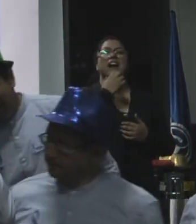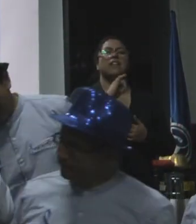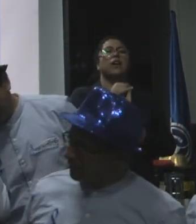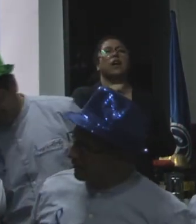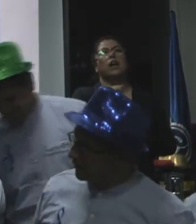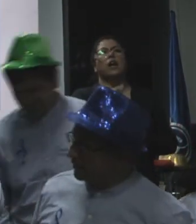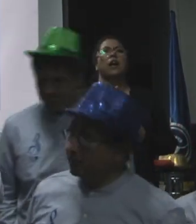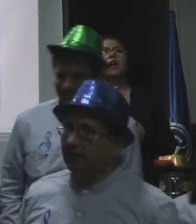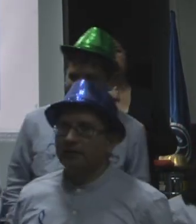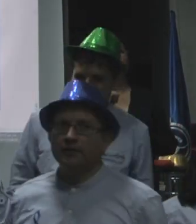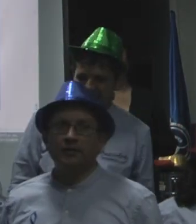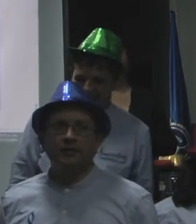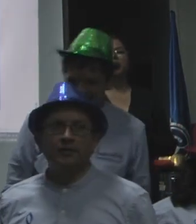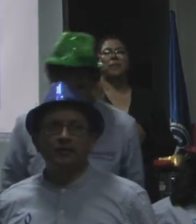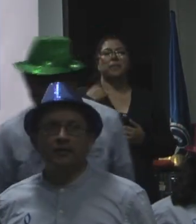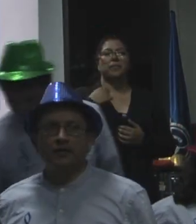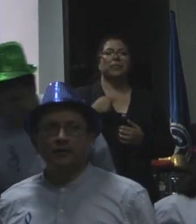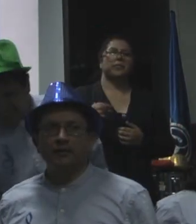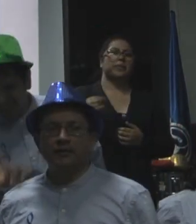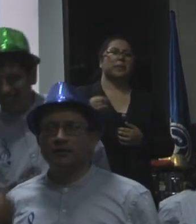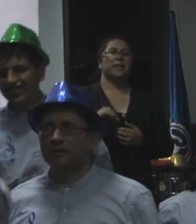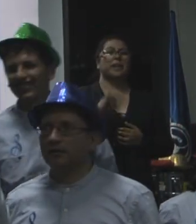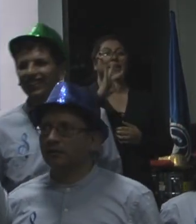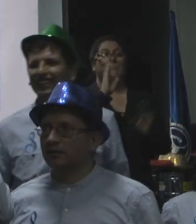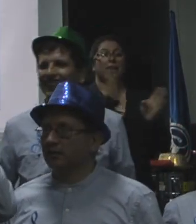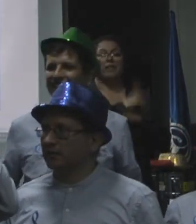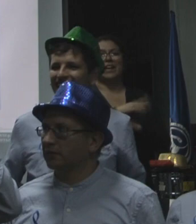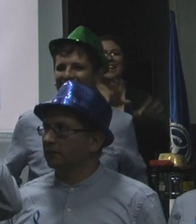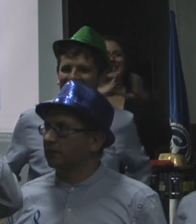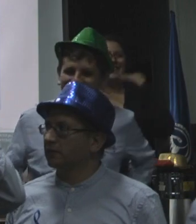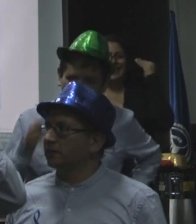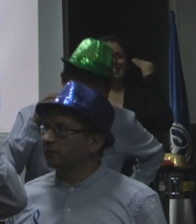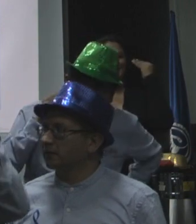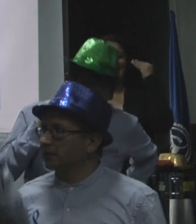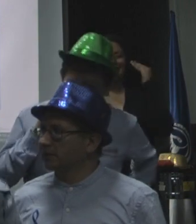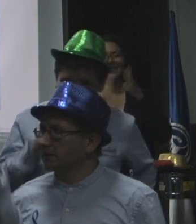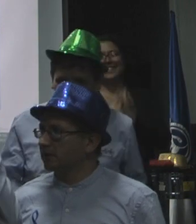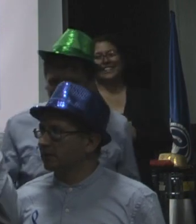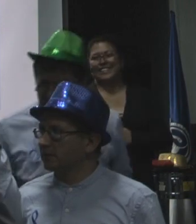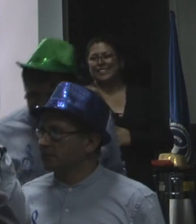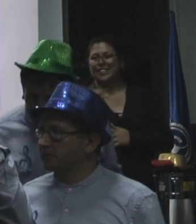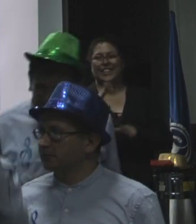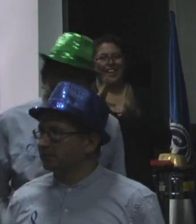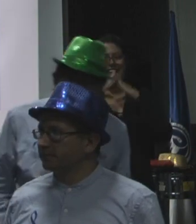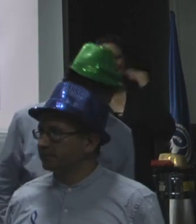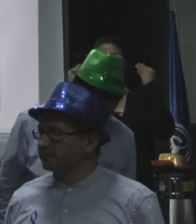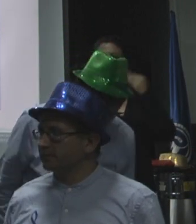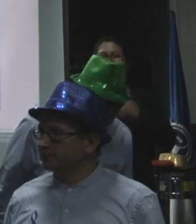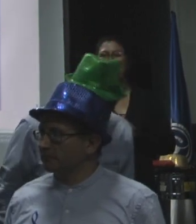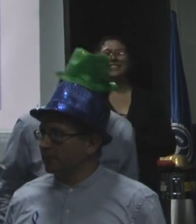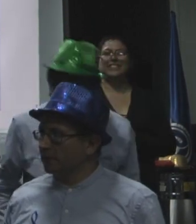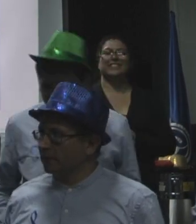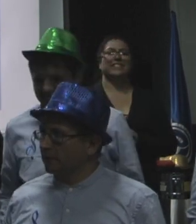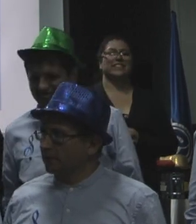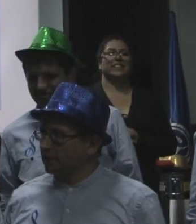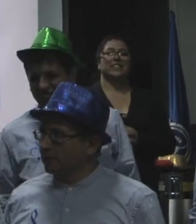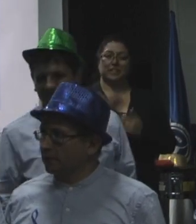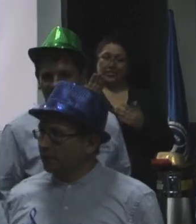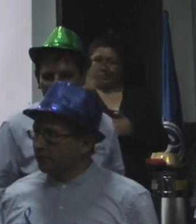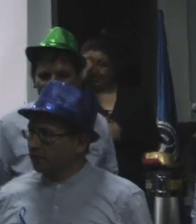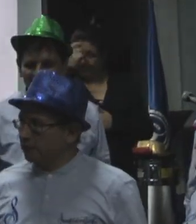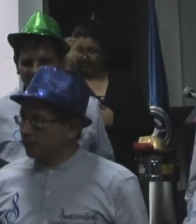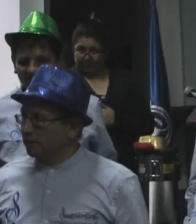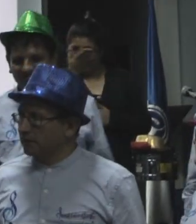Este es el rey de la risa. Son las 3 de la mañana y él está así. No se ríe así. Bueno, caballero,